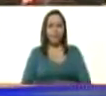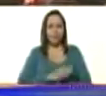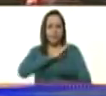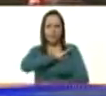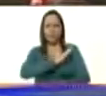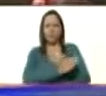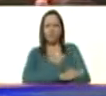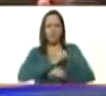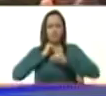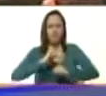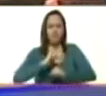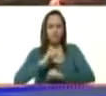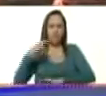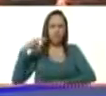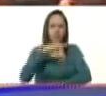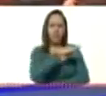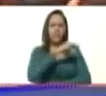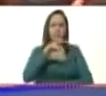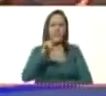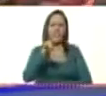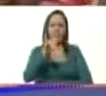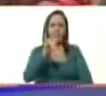poderosa, prestigiosa.